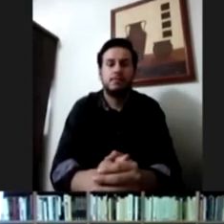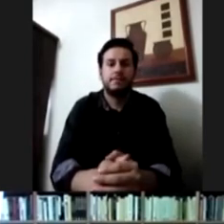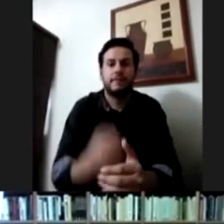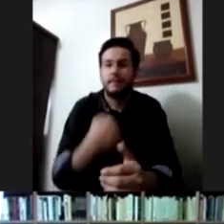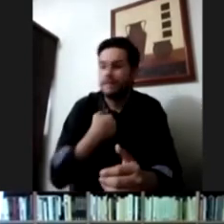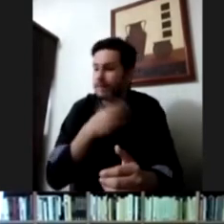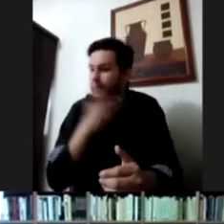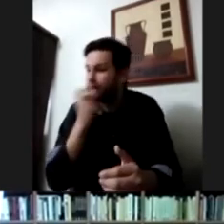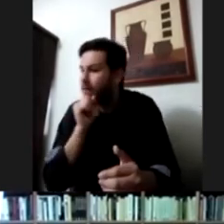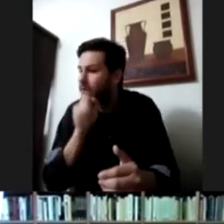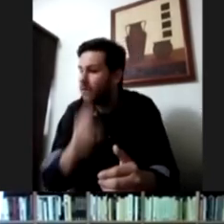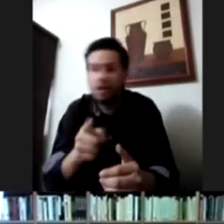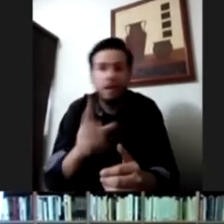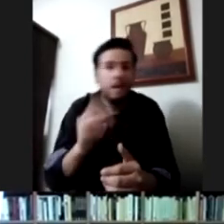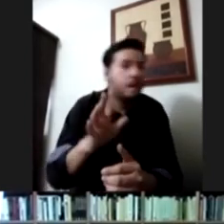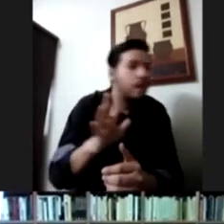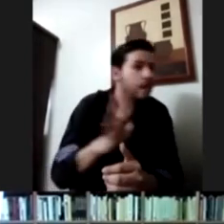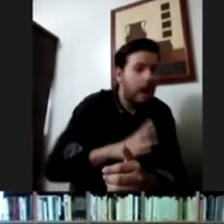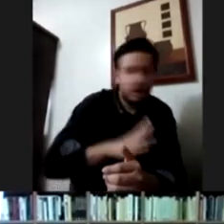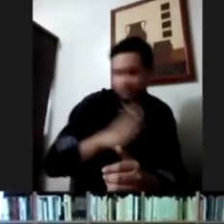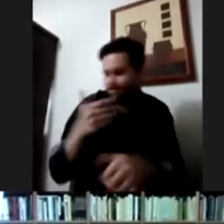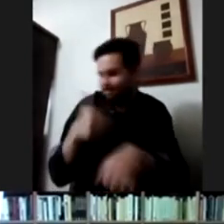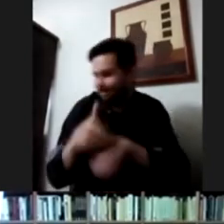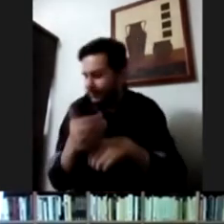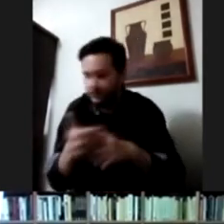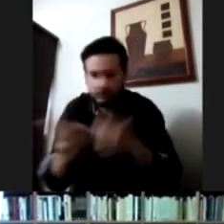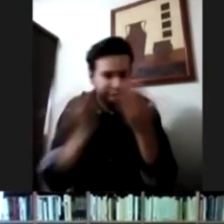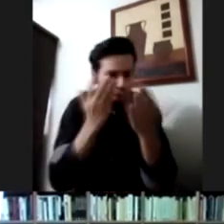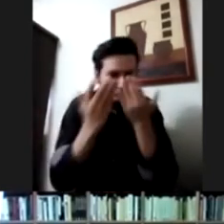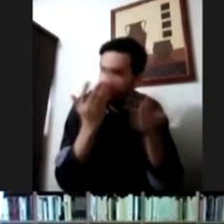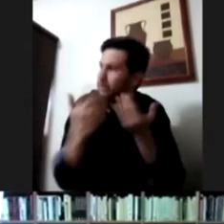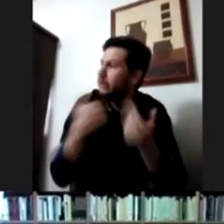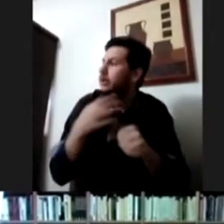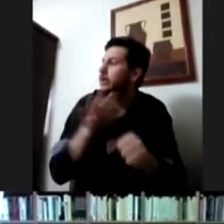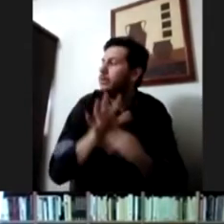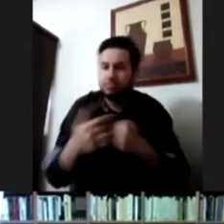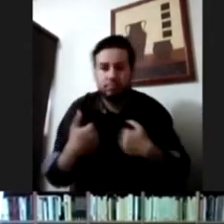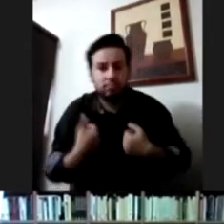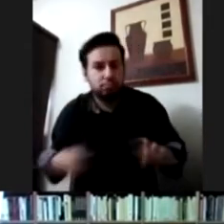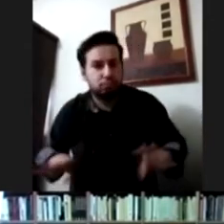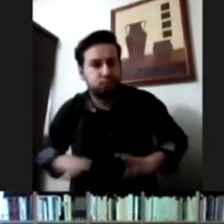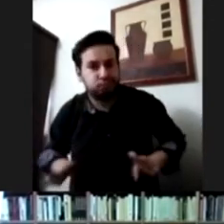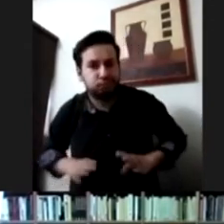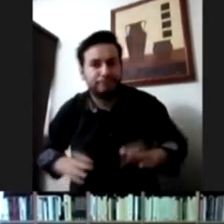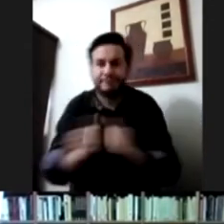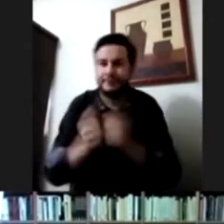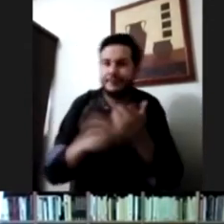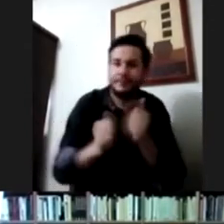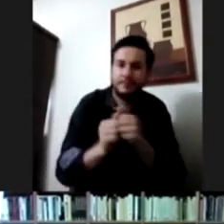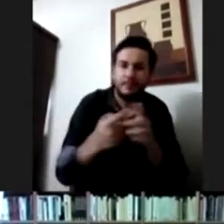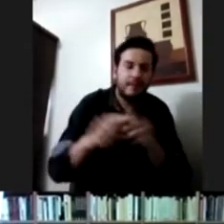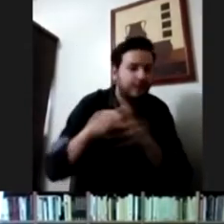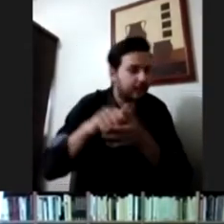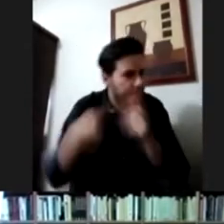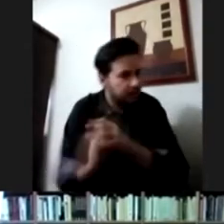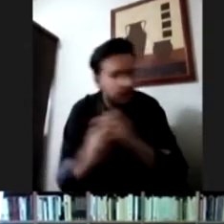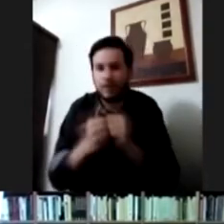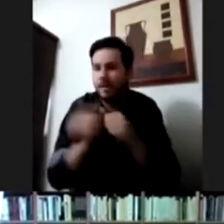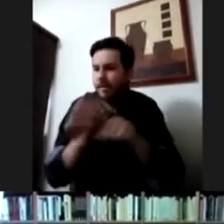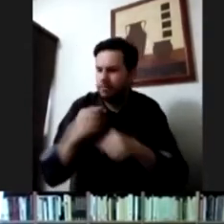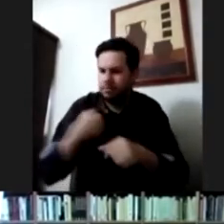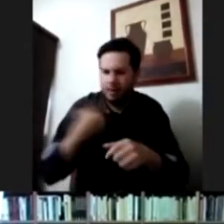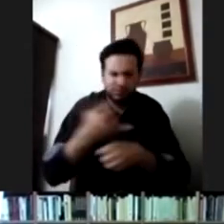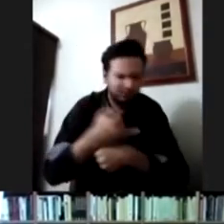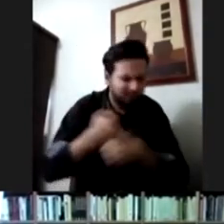tenemos datos, pues nos dificulta la definición de estrategias, de objetivos, de indicadores, de líneas de acción